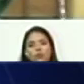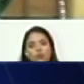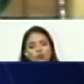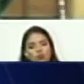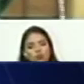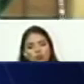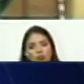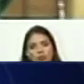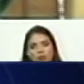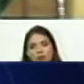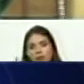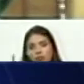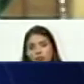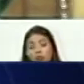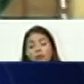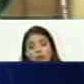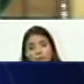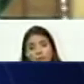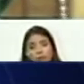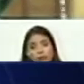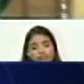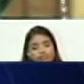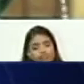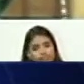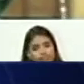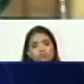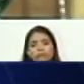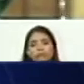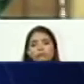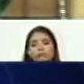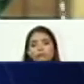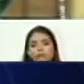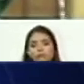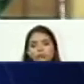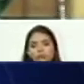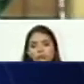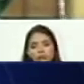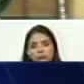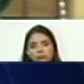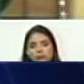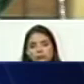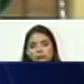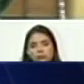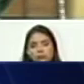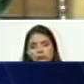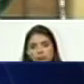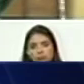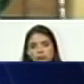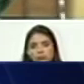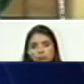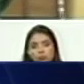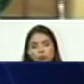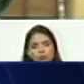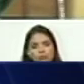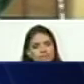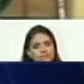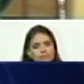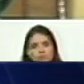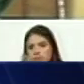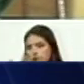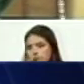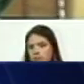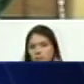decisión y nuestra resolución firme, absoluta e irrevocable de ser libres para